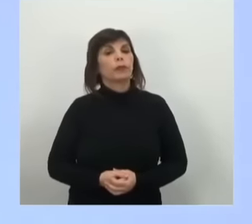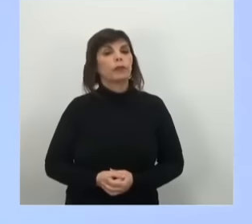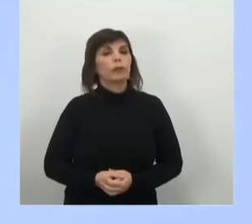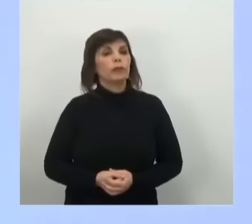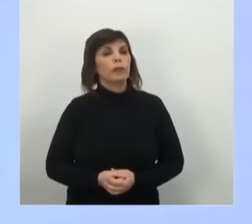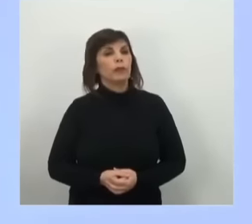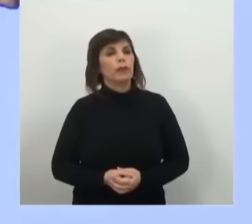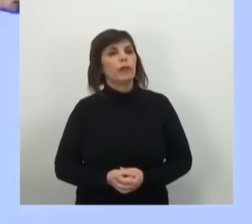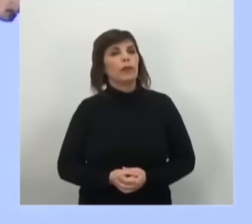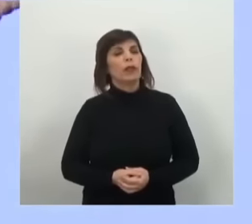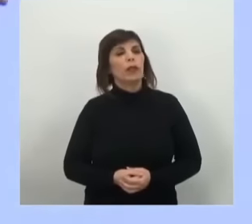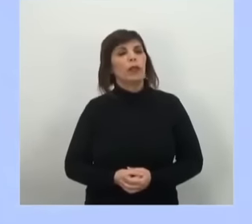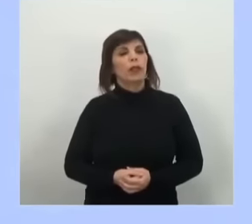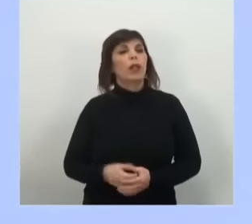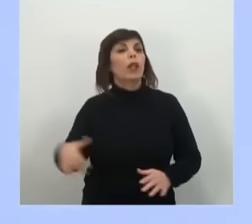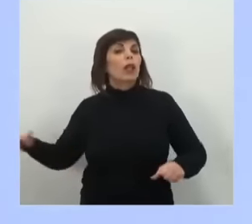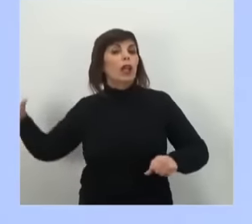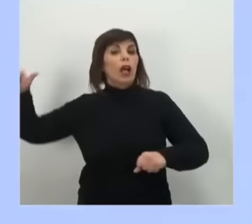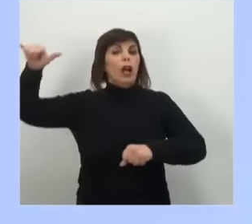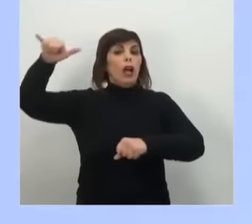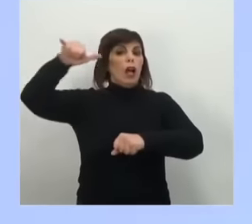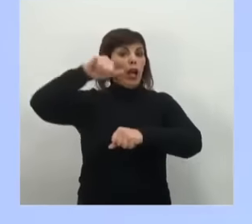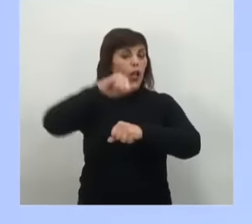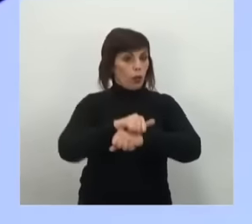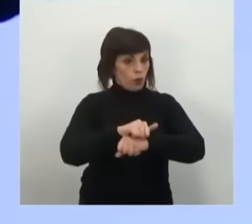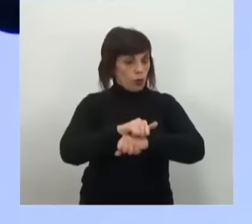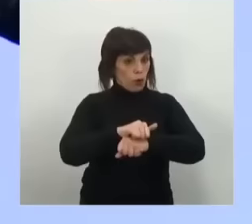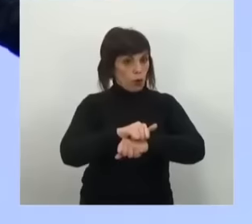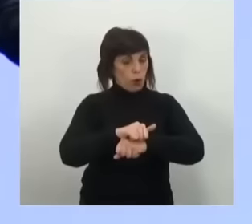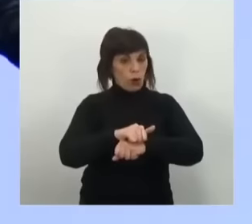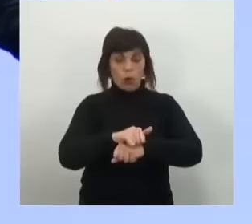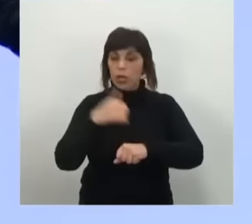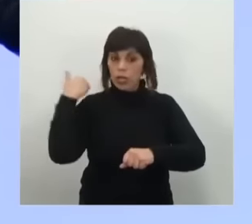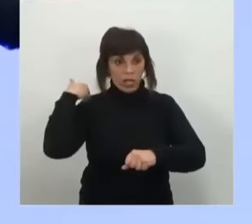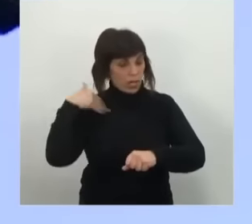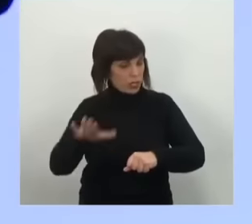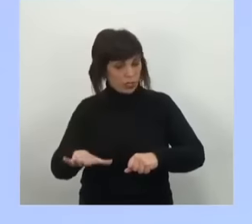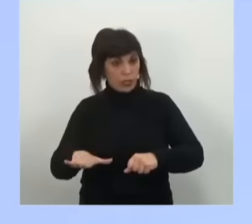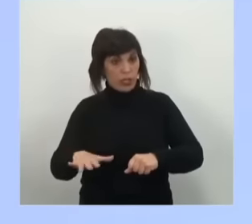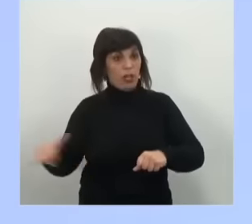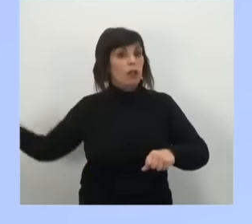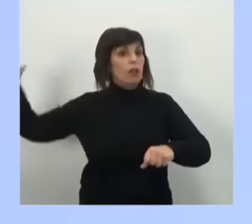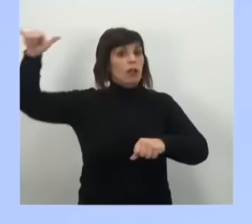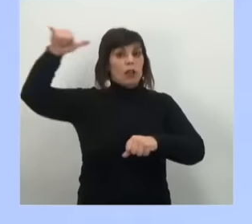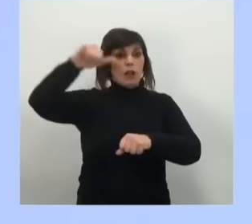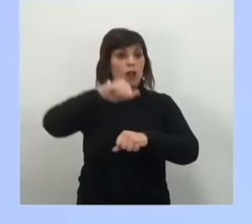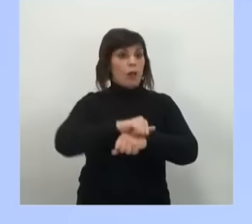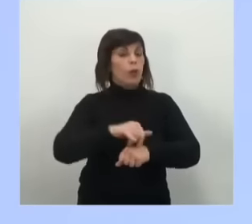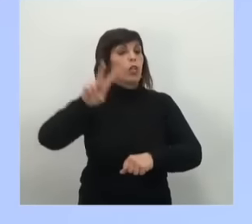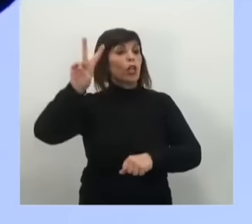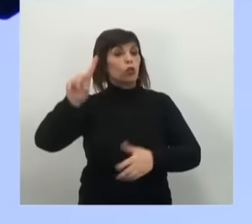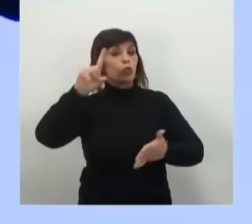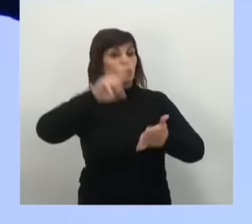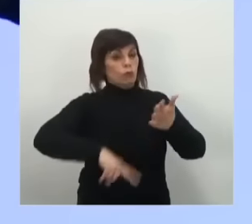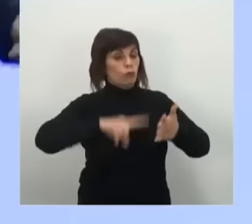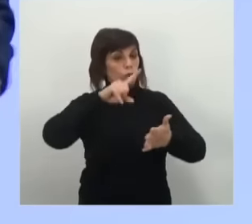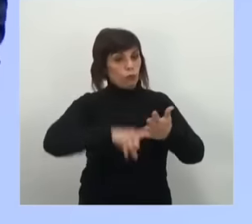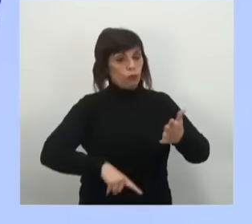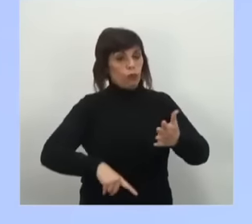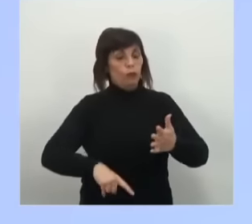cerrado con el al ya los vuelos lo hemos alquilado dos aviones en